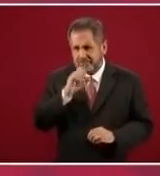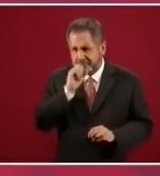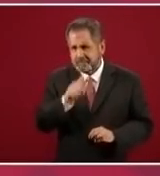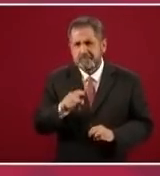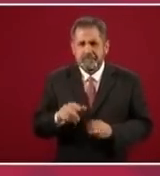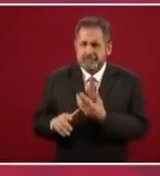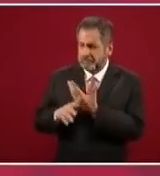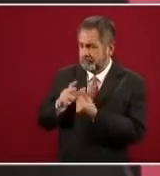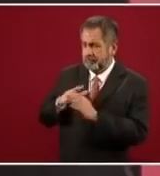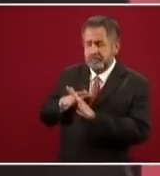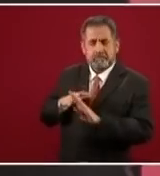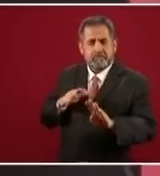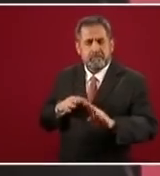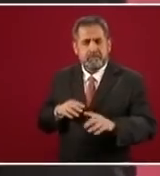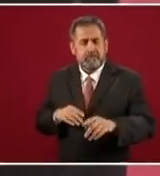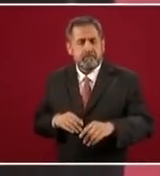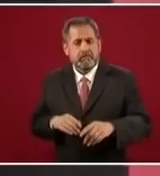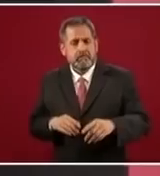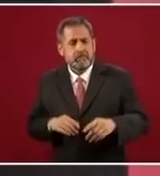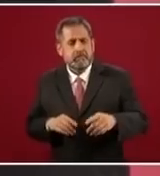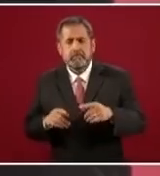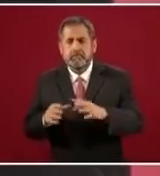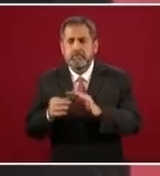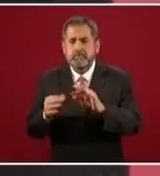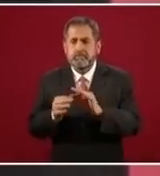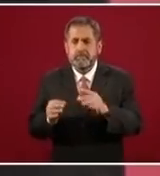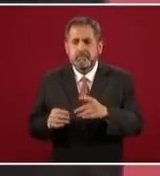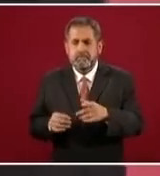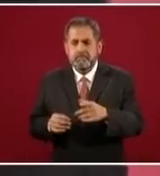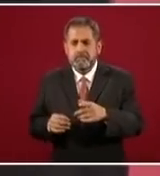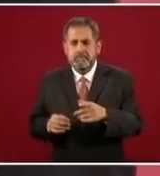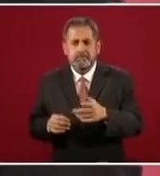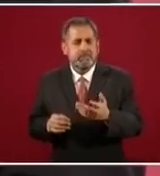los migrantes. Pero se está hablando, o sea, de víctimas. Sí,